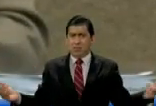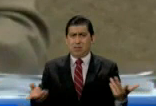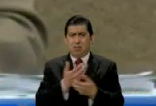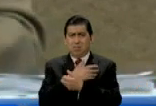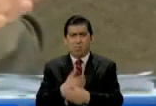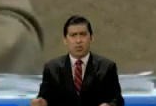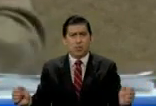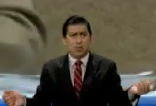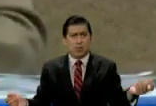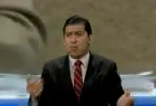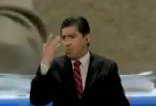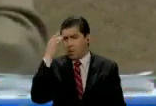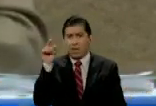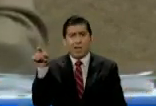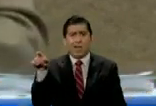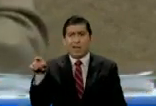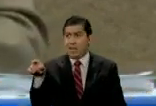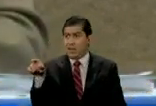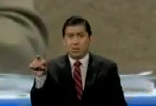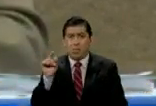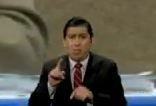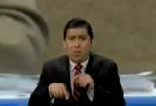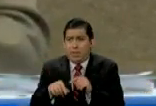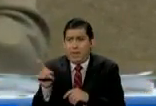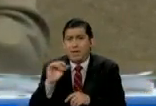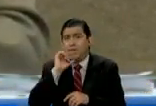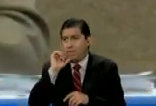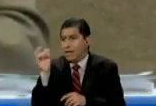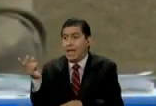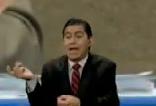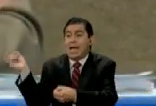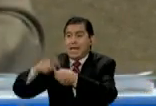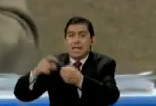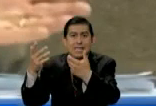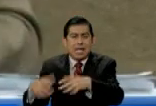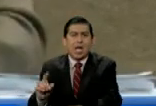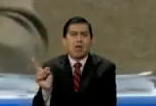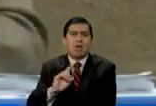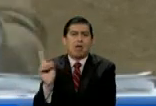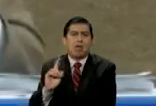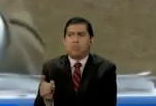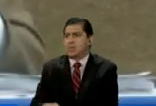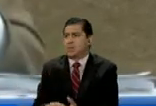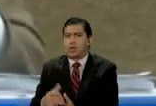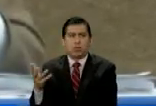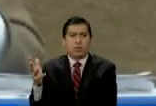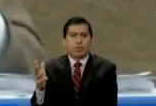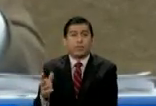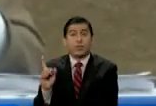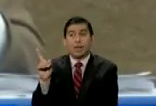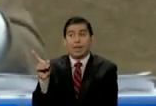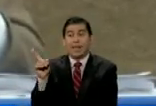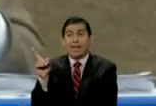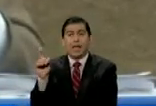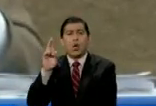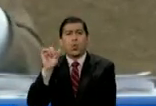cuando éste no ostenta la calidad de precandidato, pues al no ser precandidato, el binomio no existe. La Alianza Unión